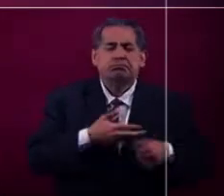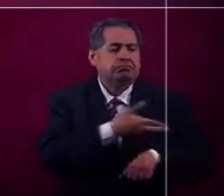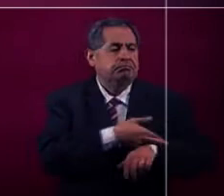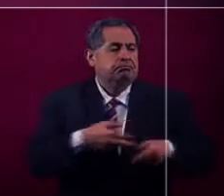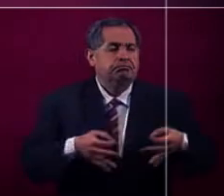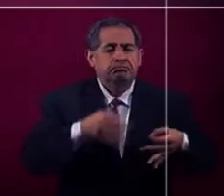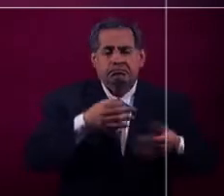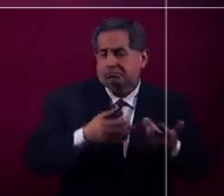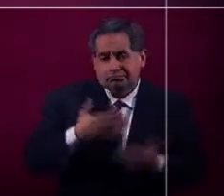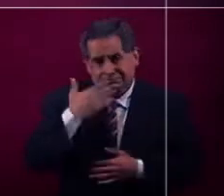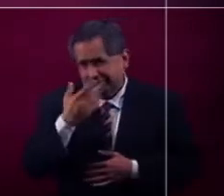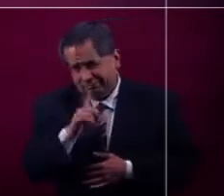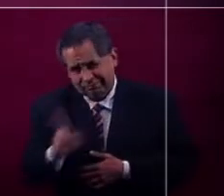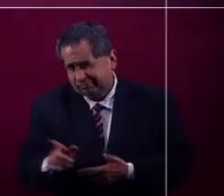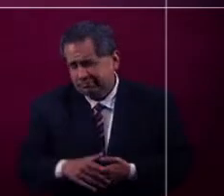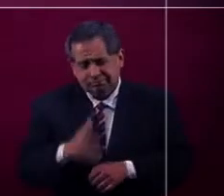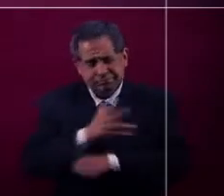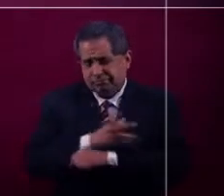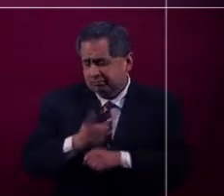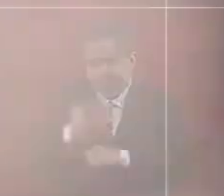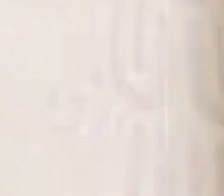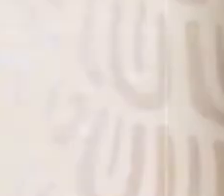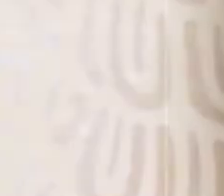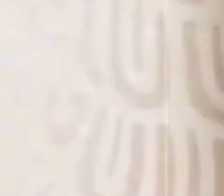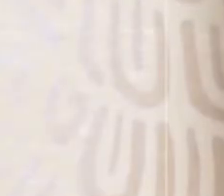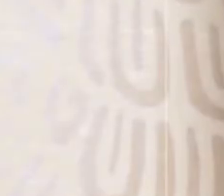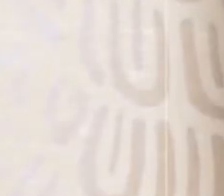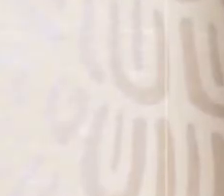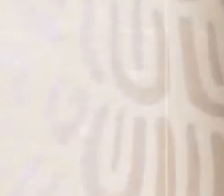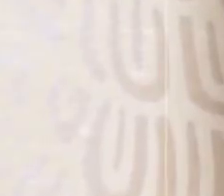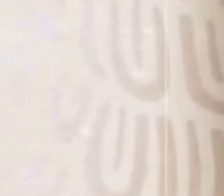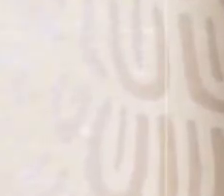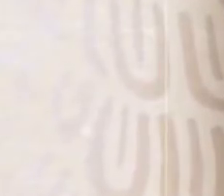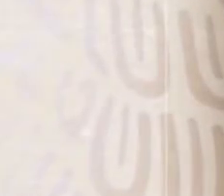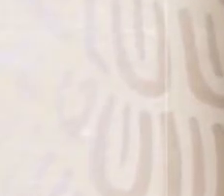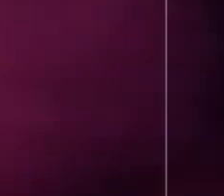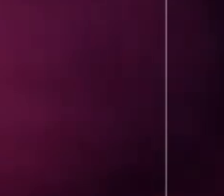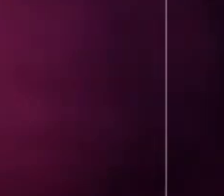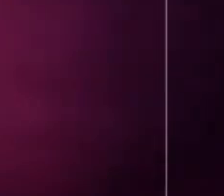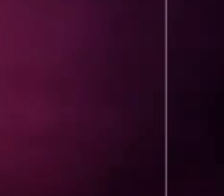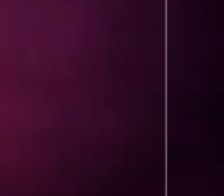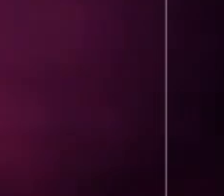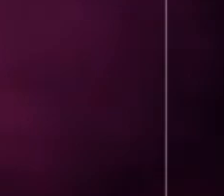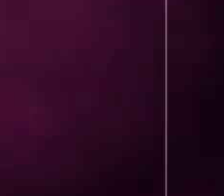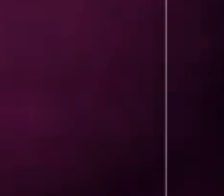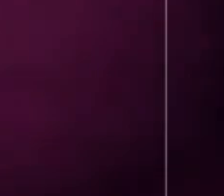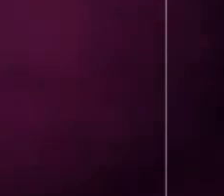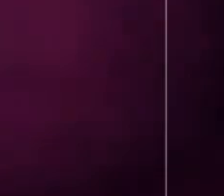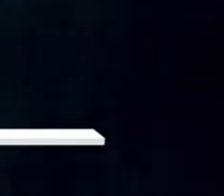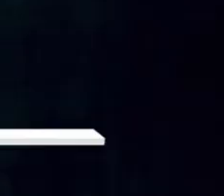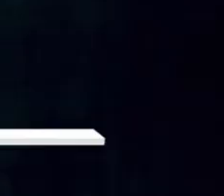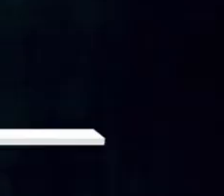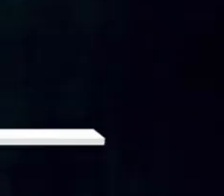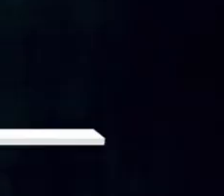Eso es inmoral. Quédate en casa. Gobierno de México.